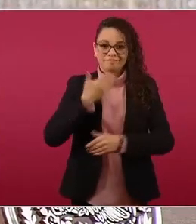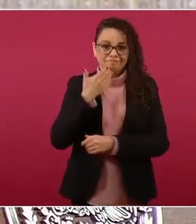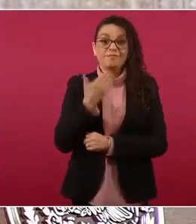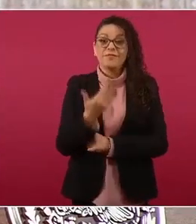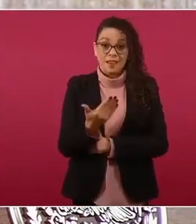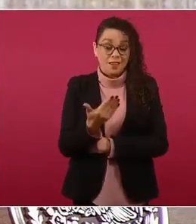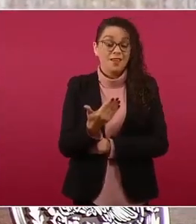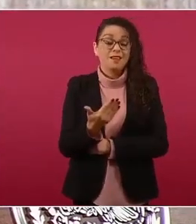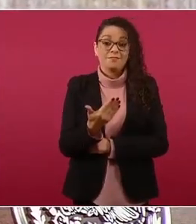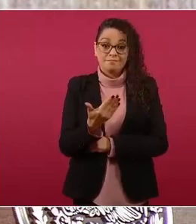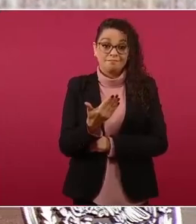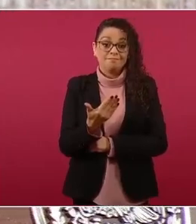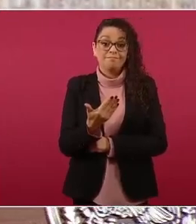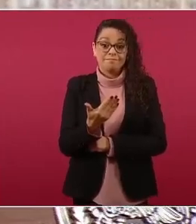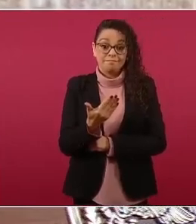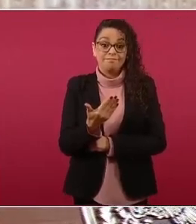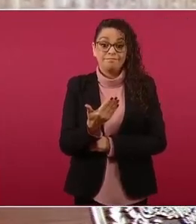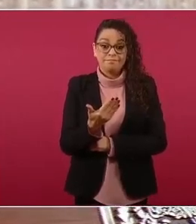Es que estamos hablando